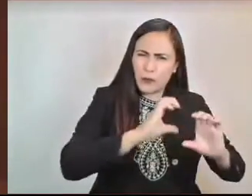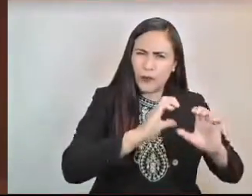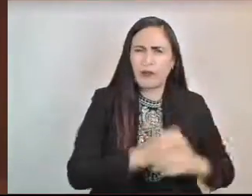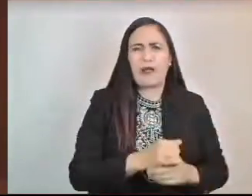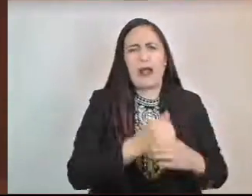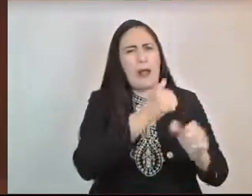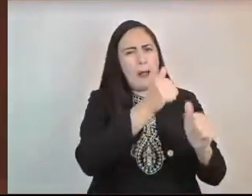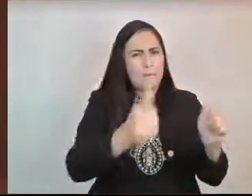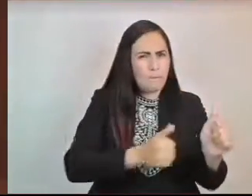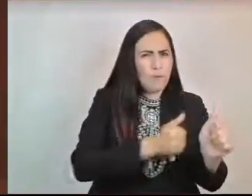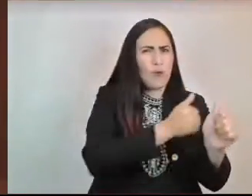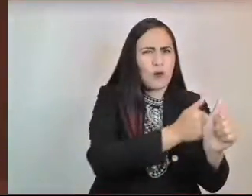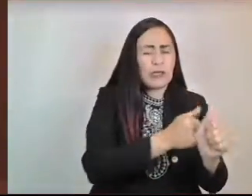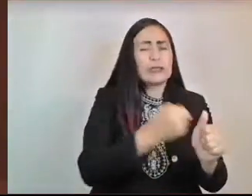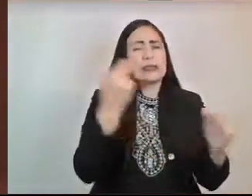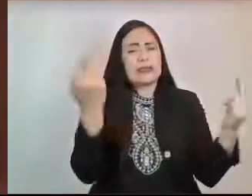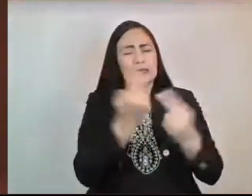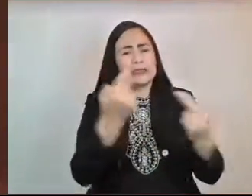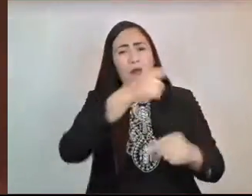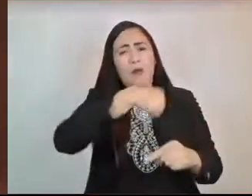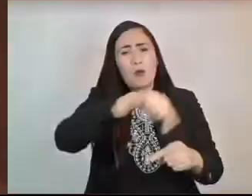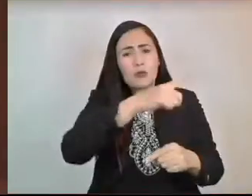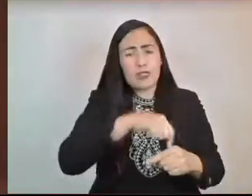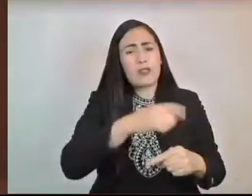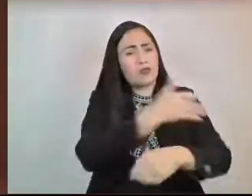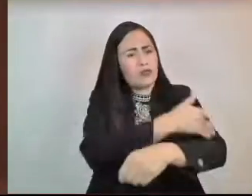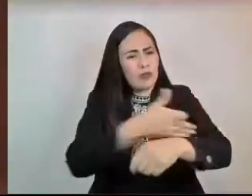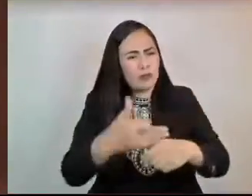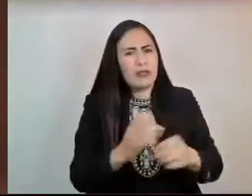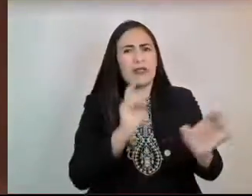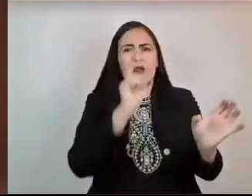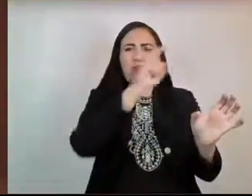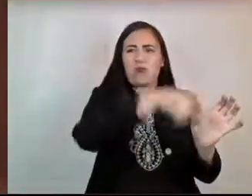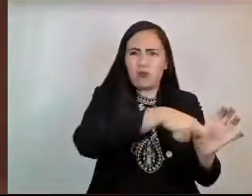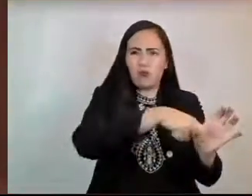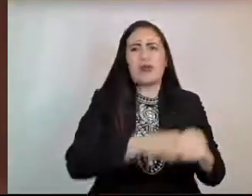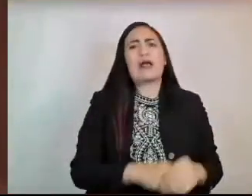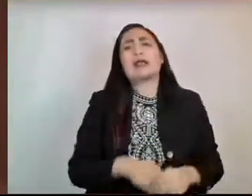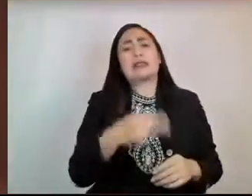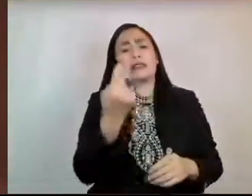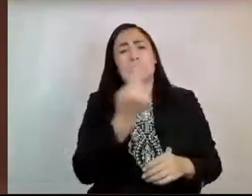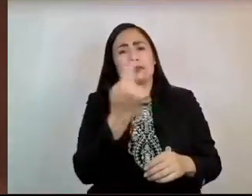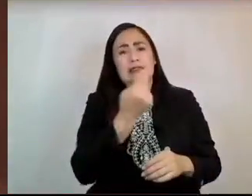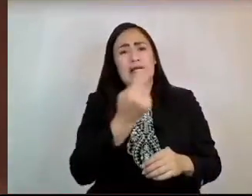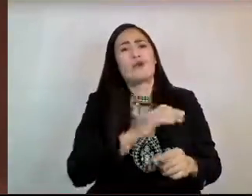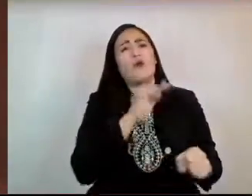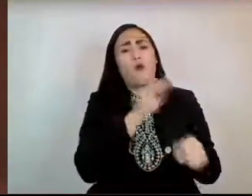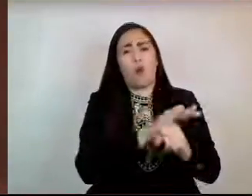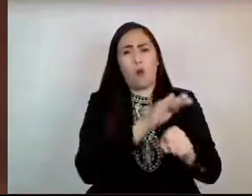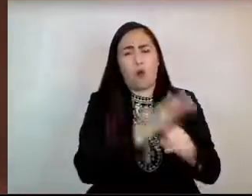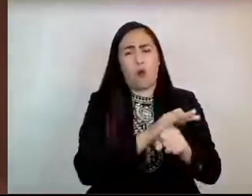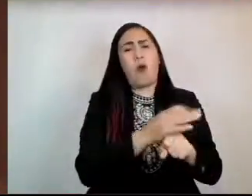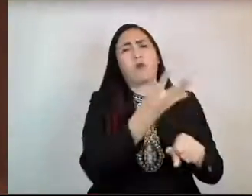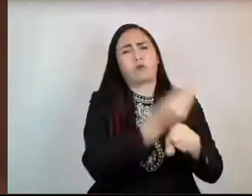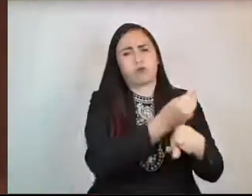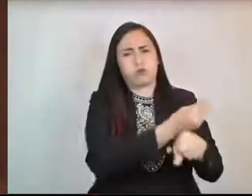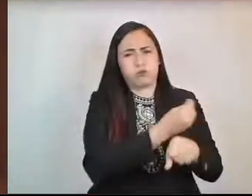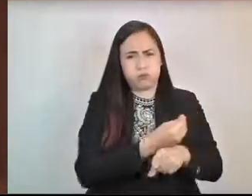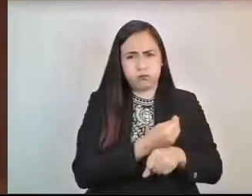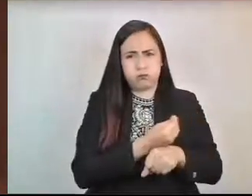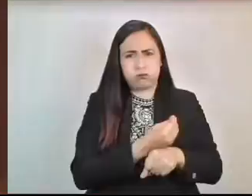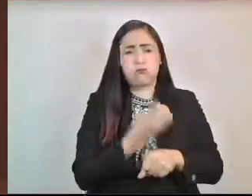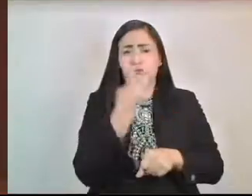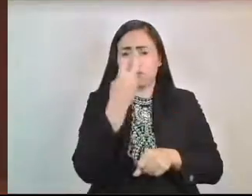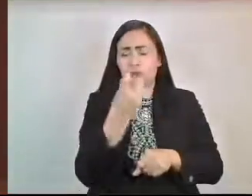niñez huérfana habite en familia y su destino sea resguardado y restaurado. Por lo anteriormente